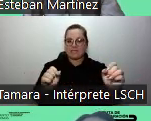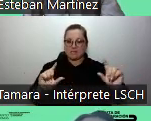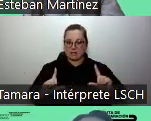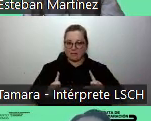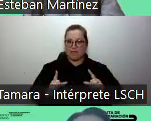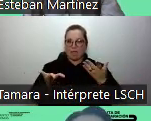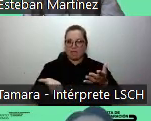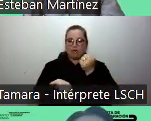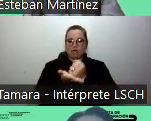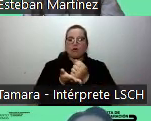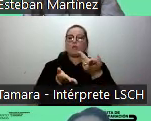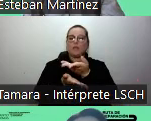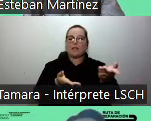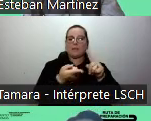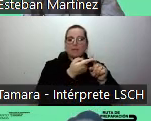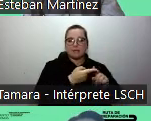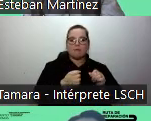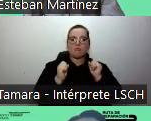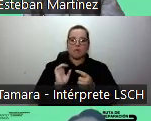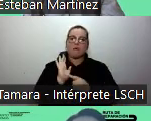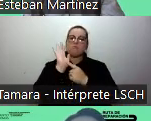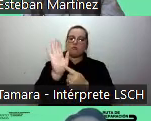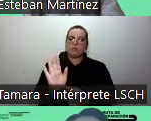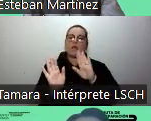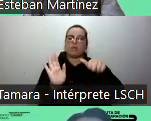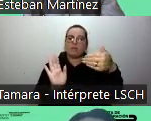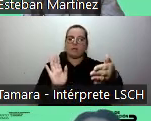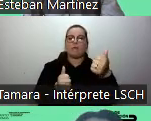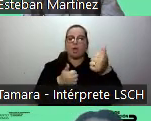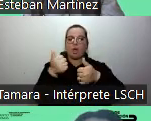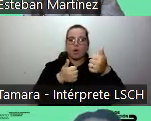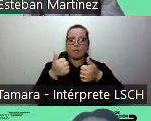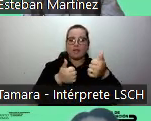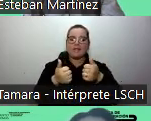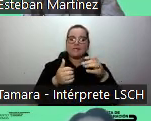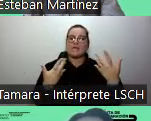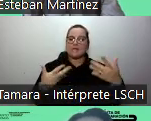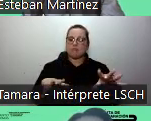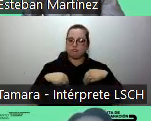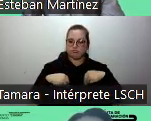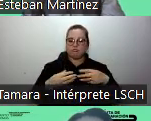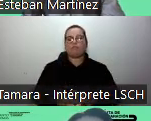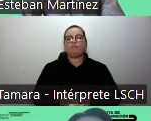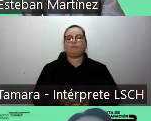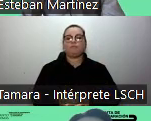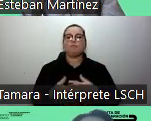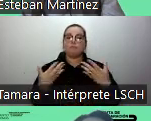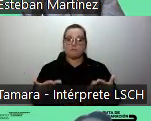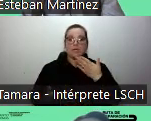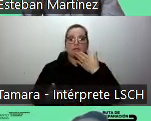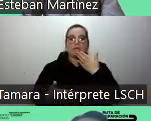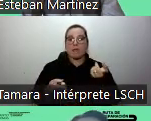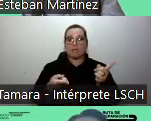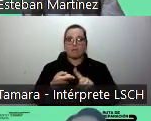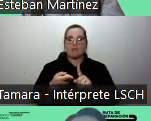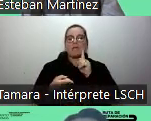participación para que puedan mostrarlo eh Como competencias adquiridas Además este año ao